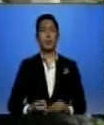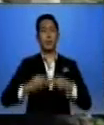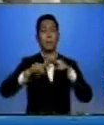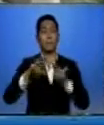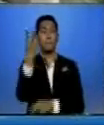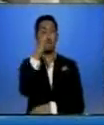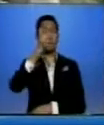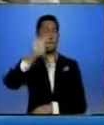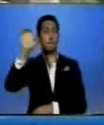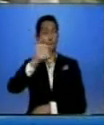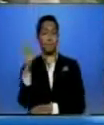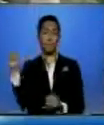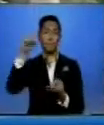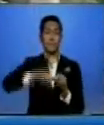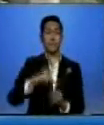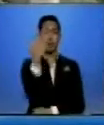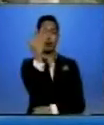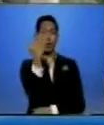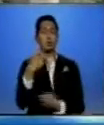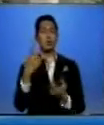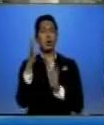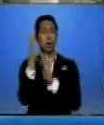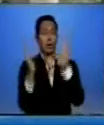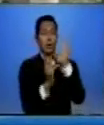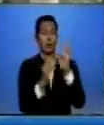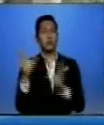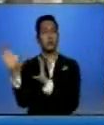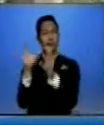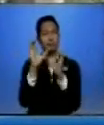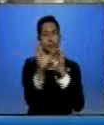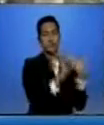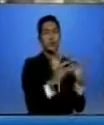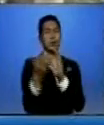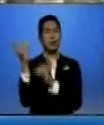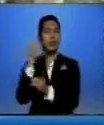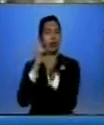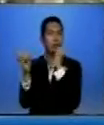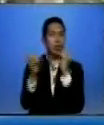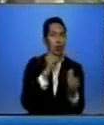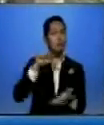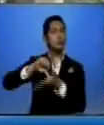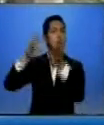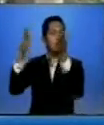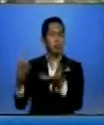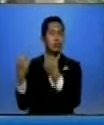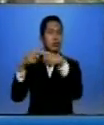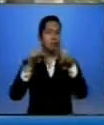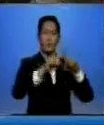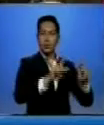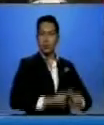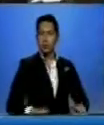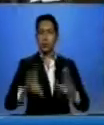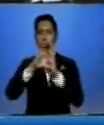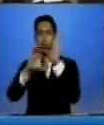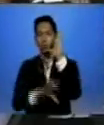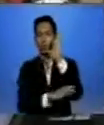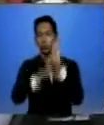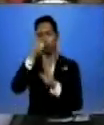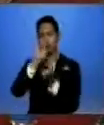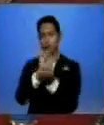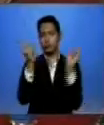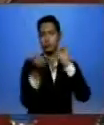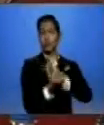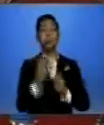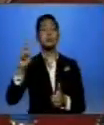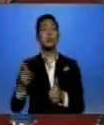15 de abril vamos a dialogar con las organizaciones sociales, con los ciudadanos, para tratar los temas de enmiendas del segundo paquete. El presidente Rafael